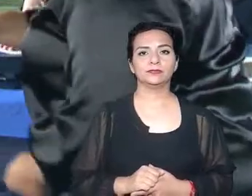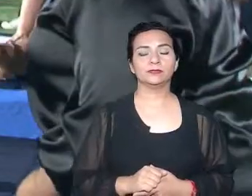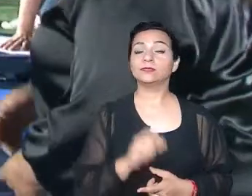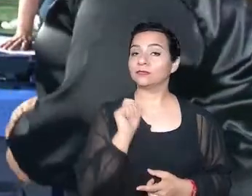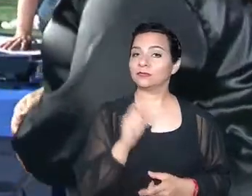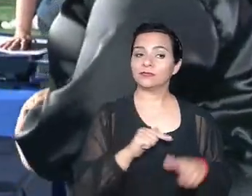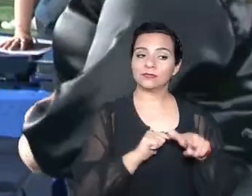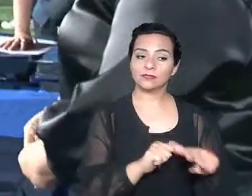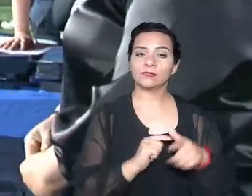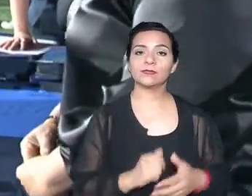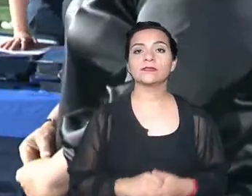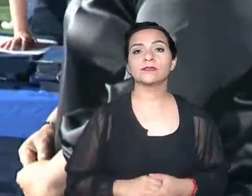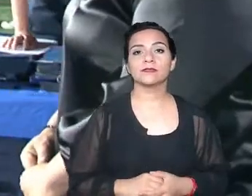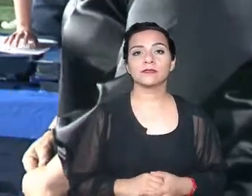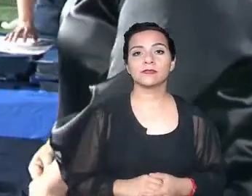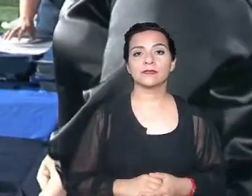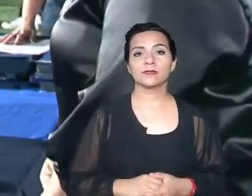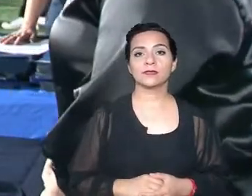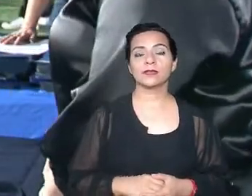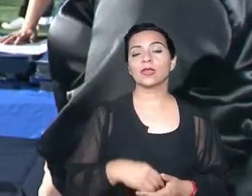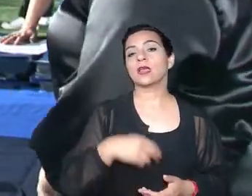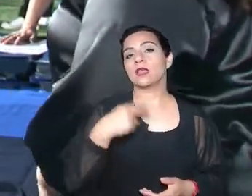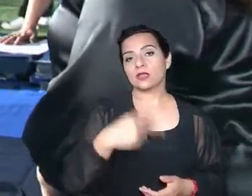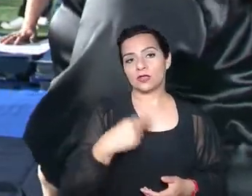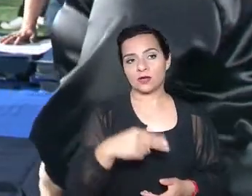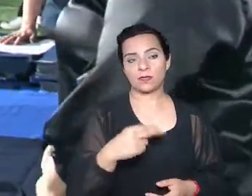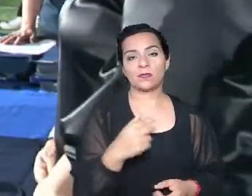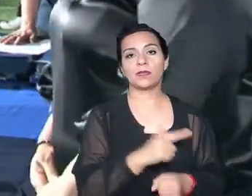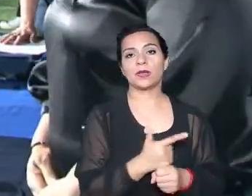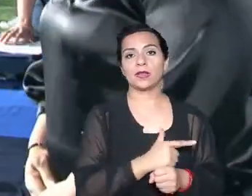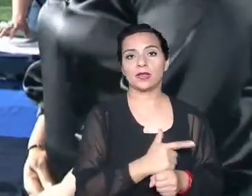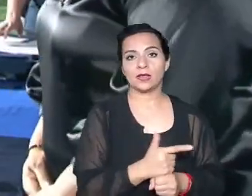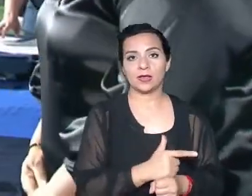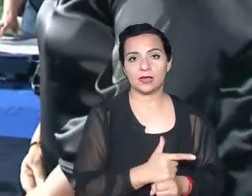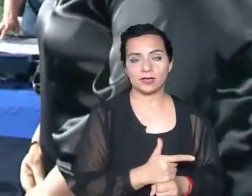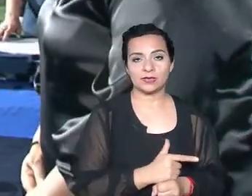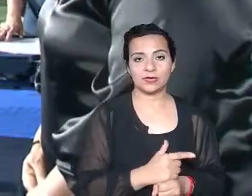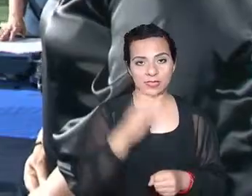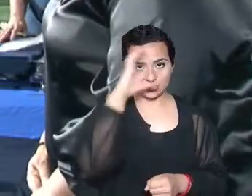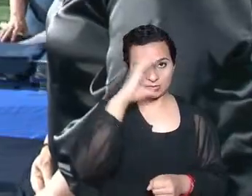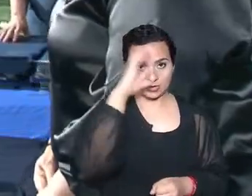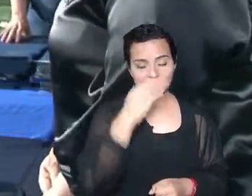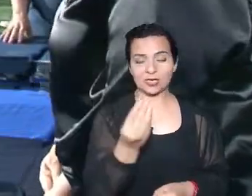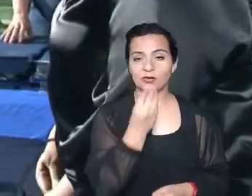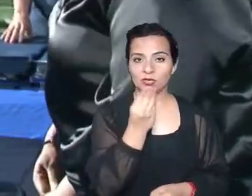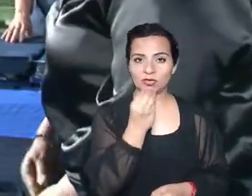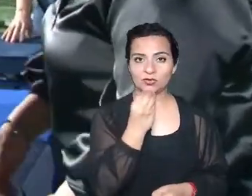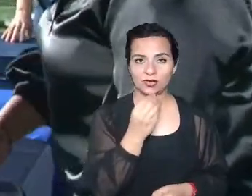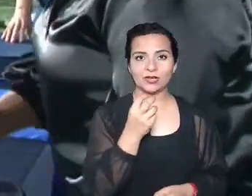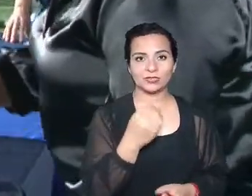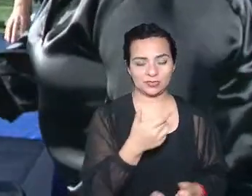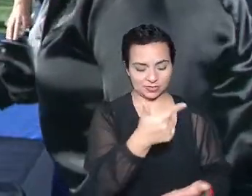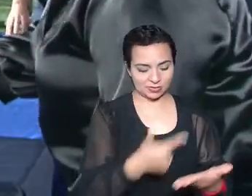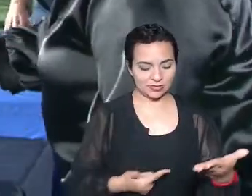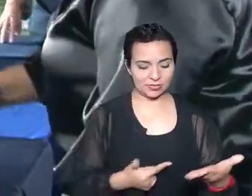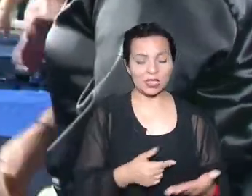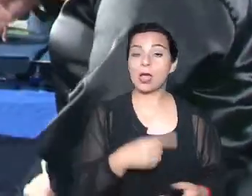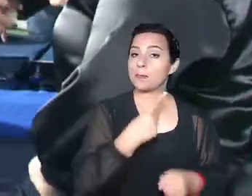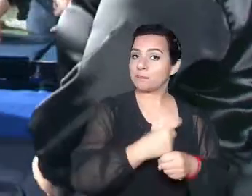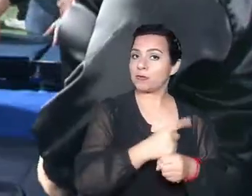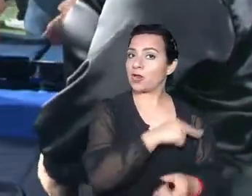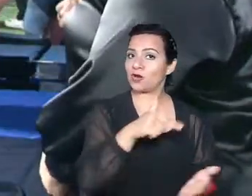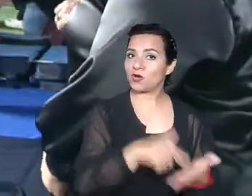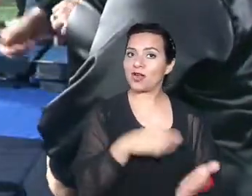Y a continuación mencionaré a los egresados de la licenciatura en Ciencias Nutricionales. En primer